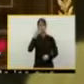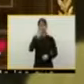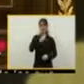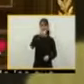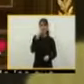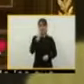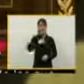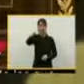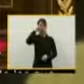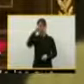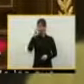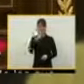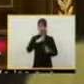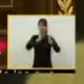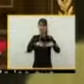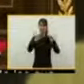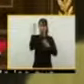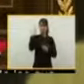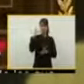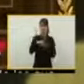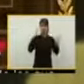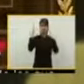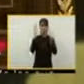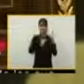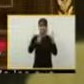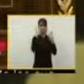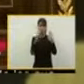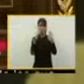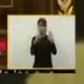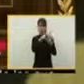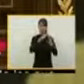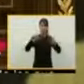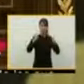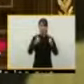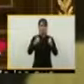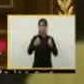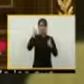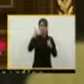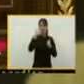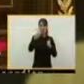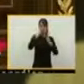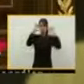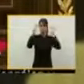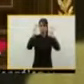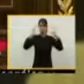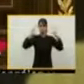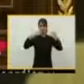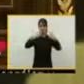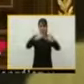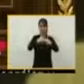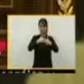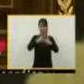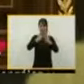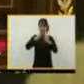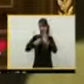estática, non extática, senón estática, para a mentalidade deste centro político español.